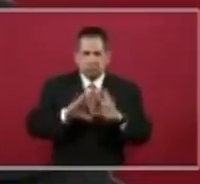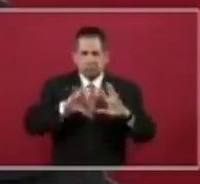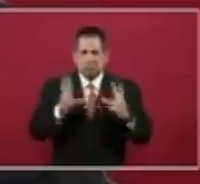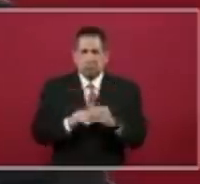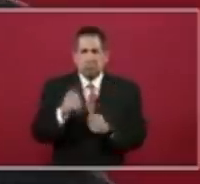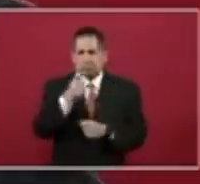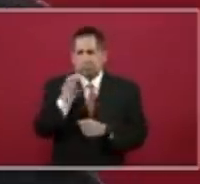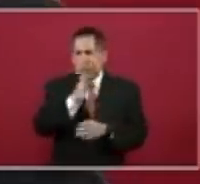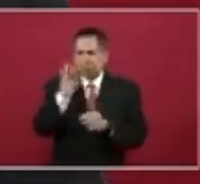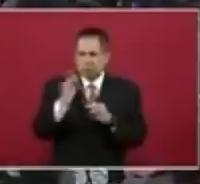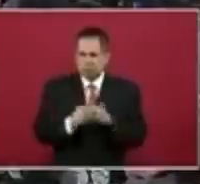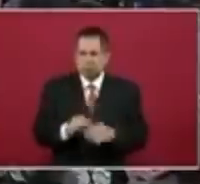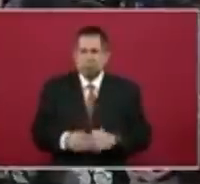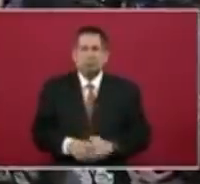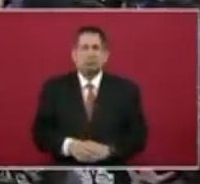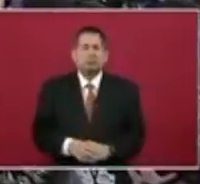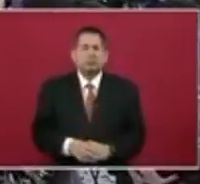100%.